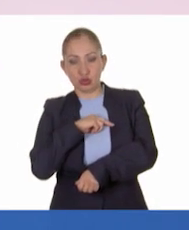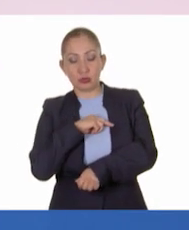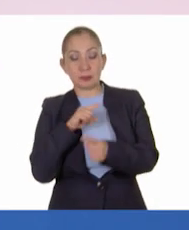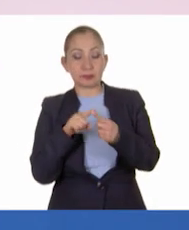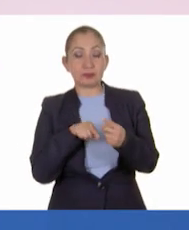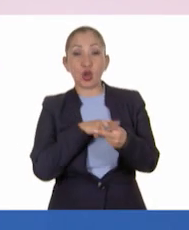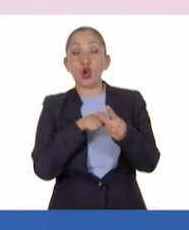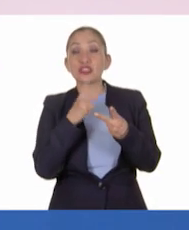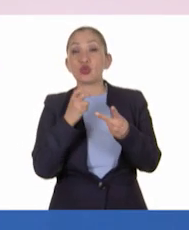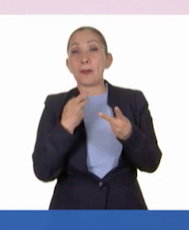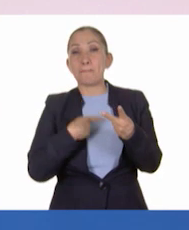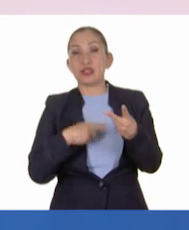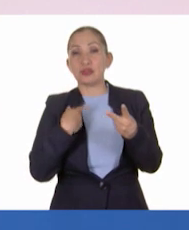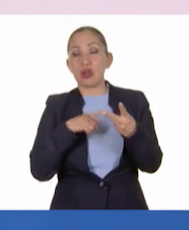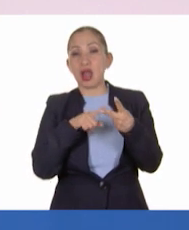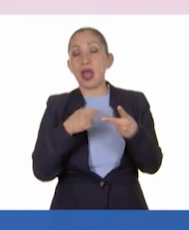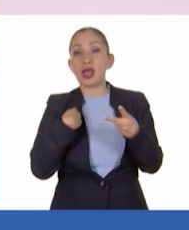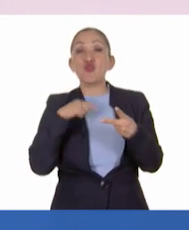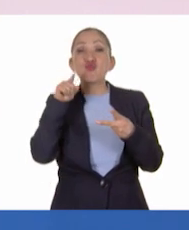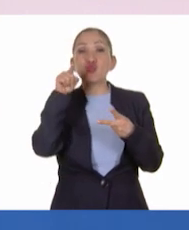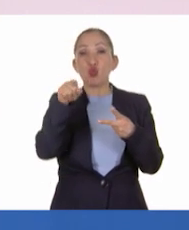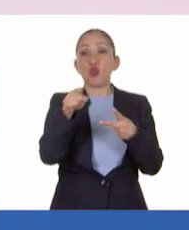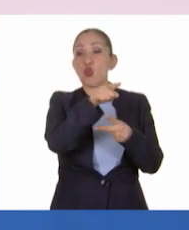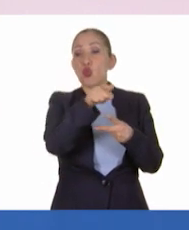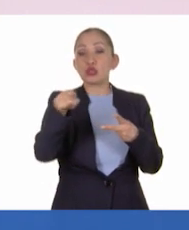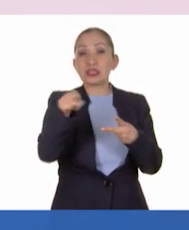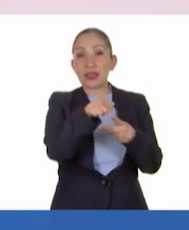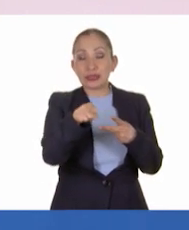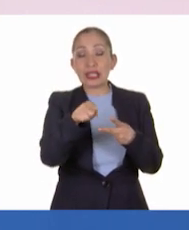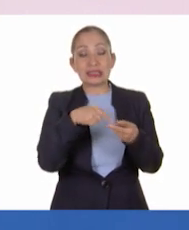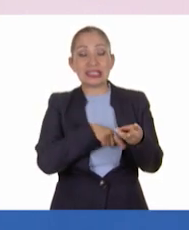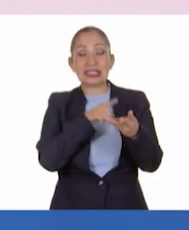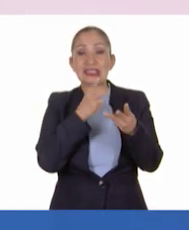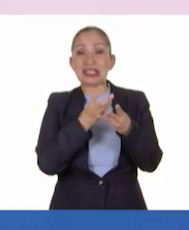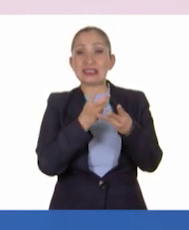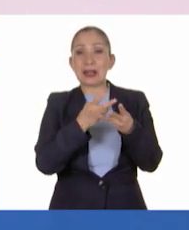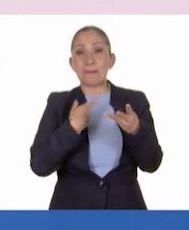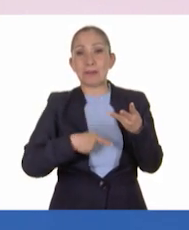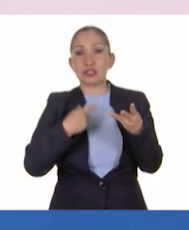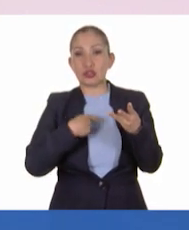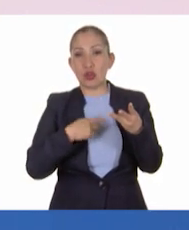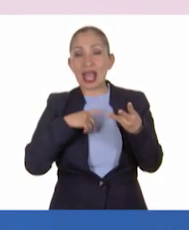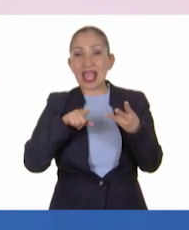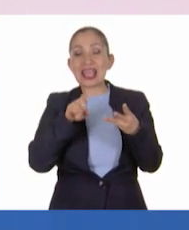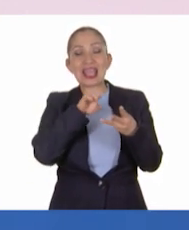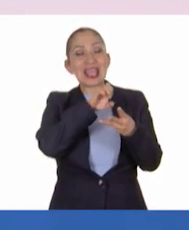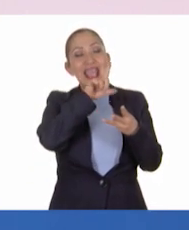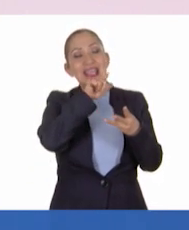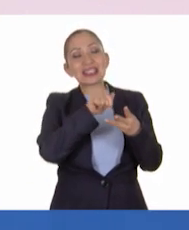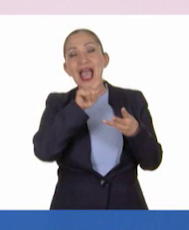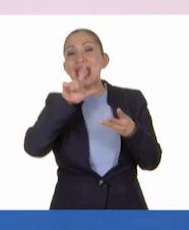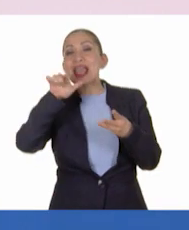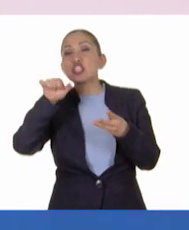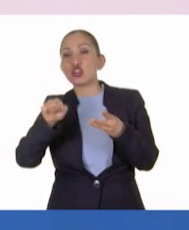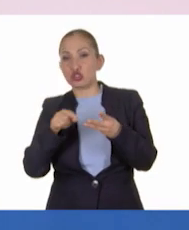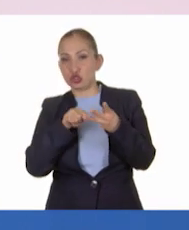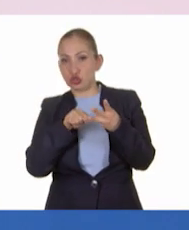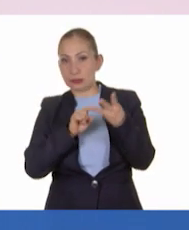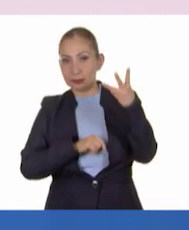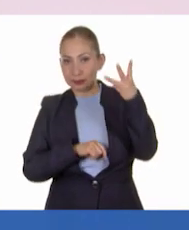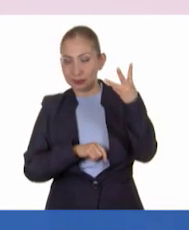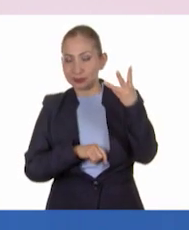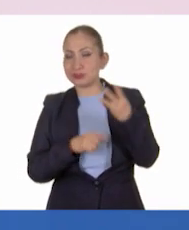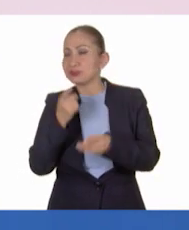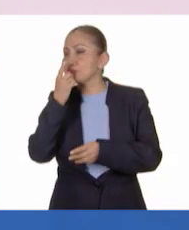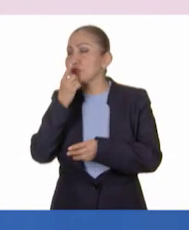En segunda utilizan los pronombres tú, ustedes. Y tercera, él, ella, ellos. Ahora, María, por